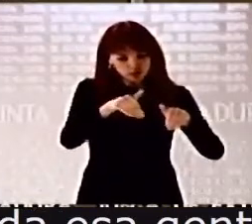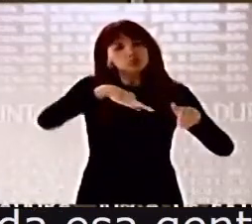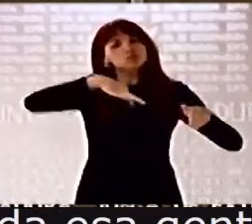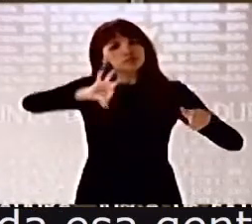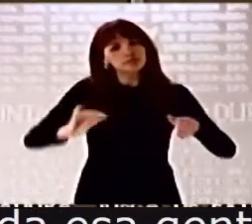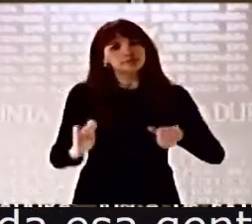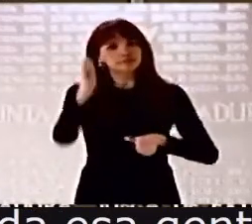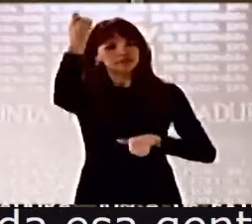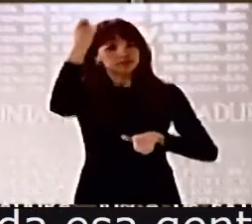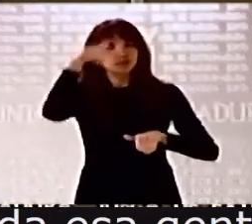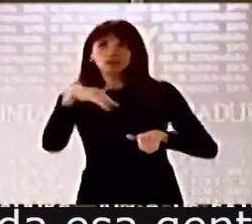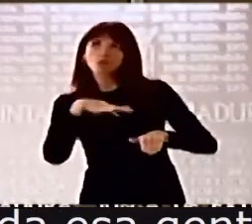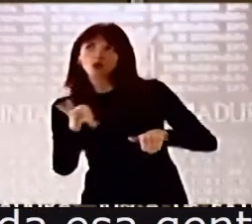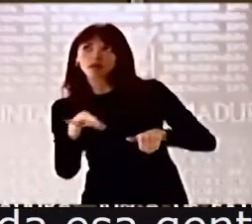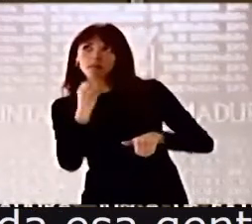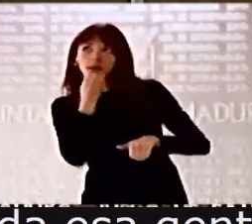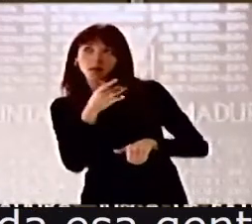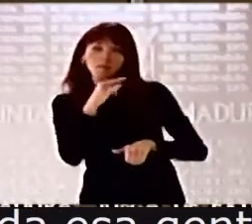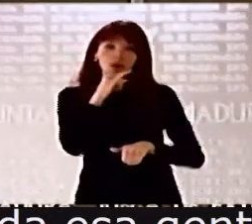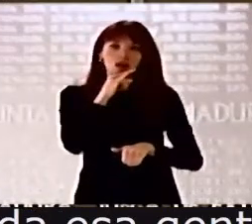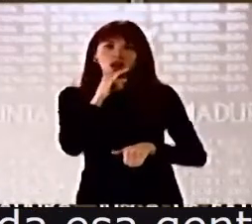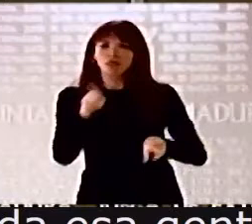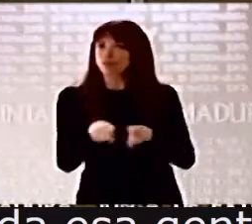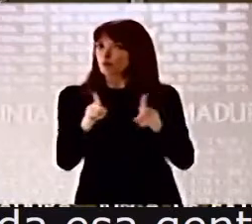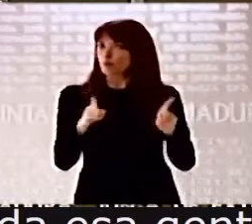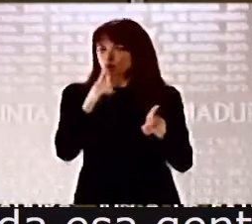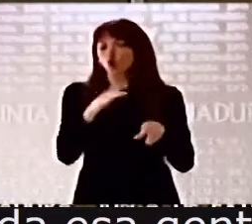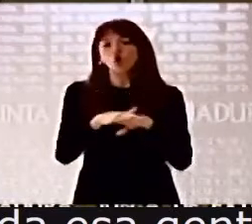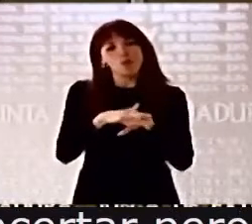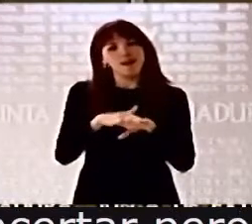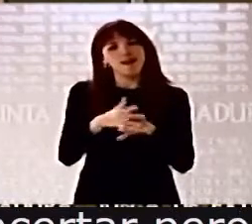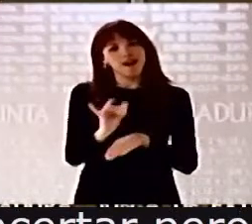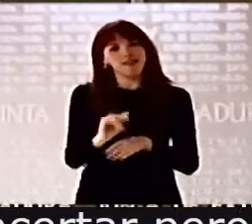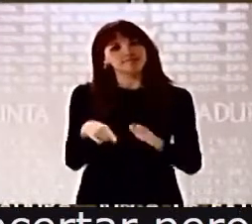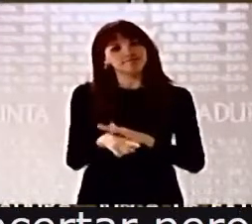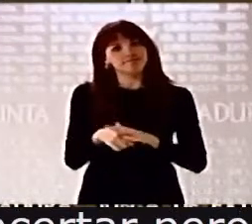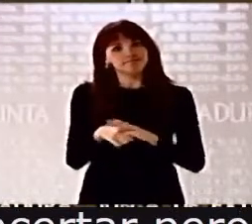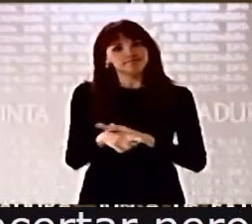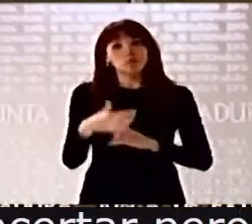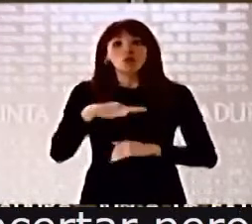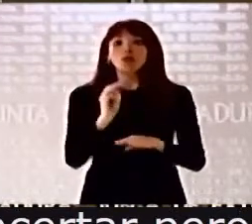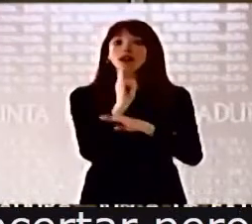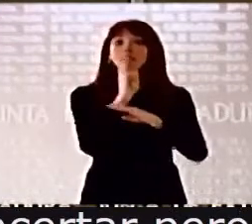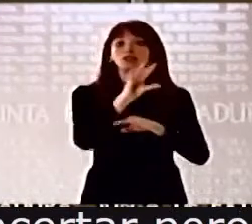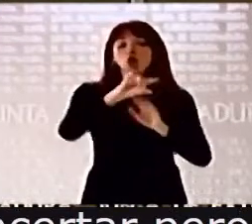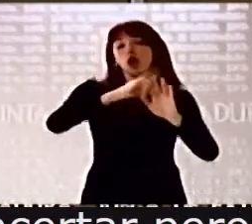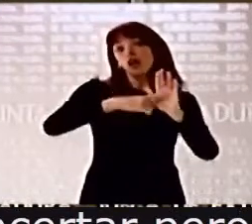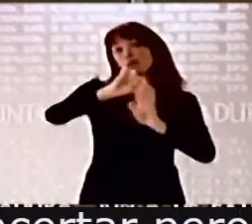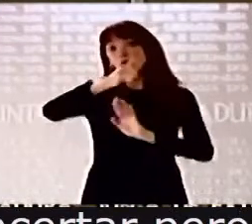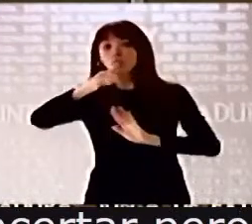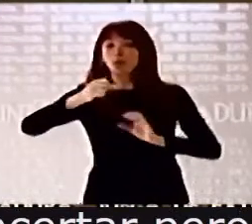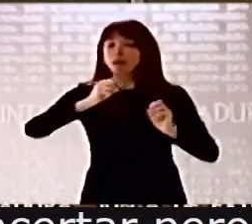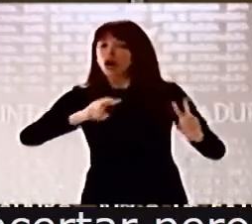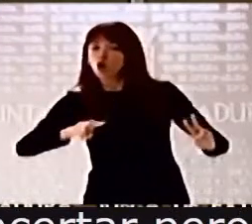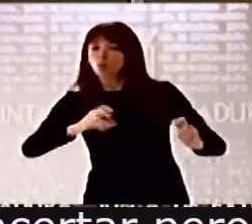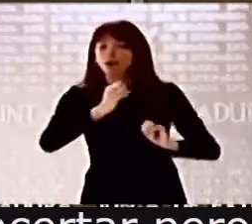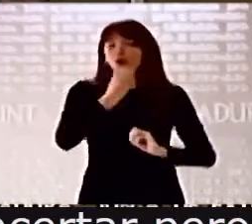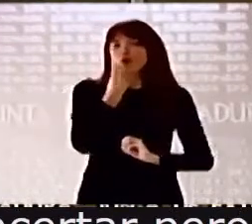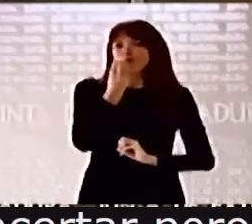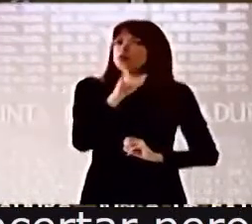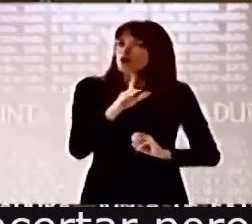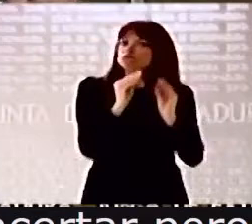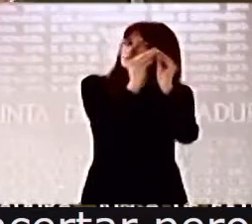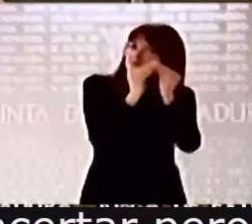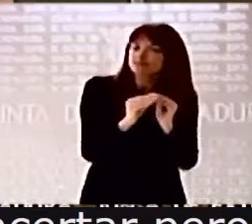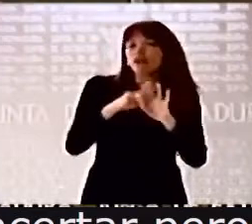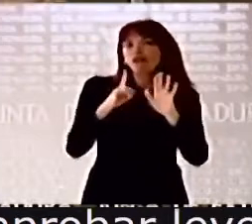podremos acertar o equivocarnos, pero estamos gobernando. En el Parlamento podremos aprobar leyes mejores o peores, pero estamos legislando. Se podrá